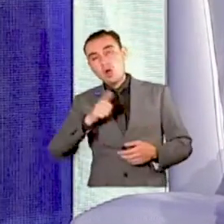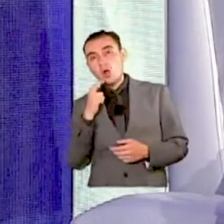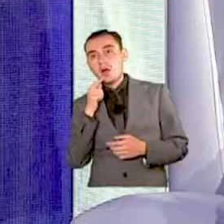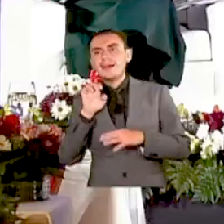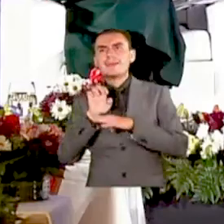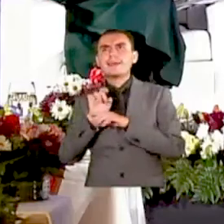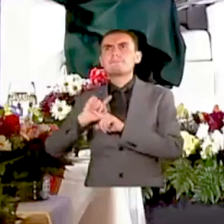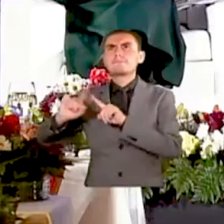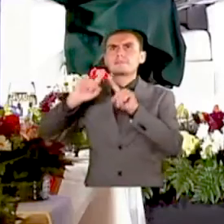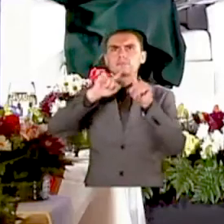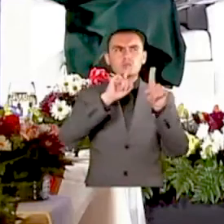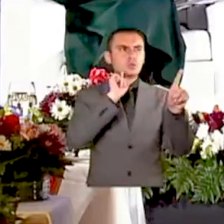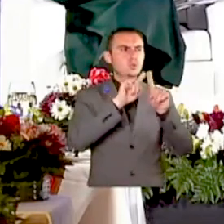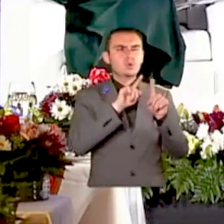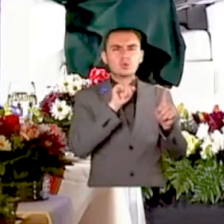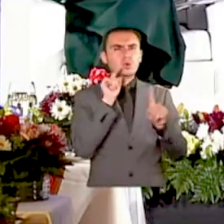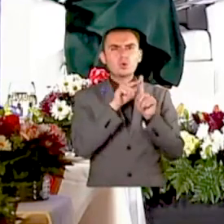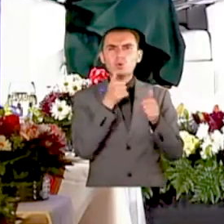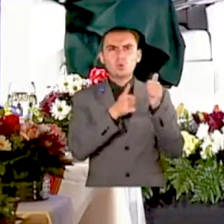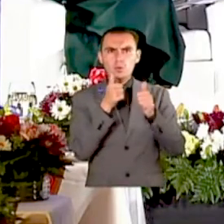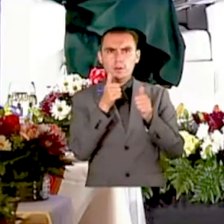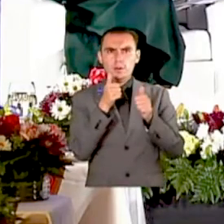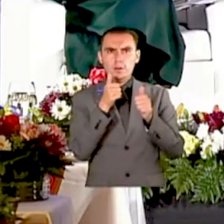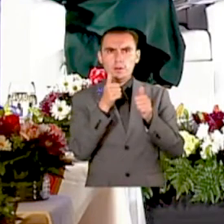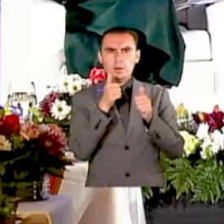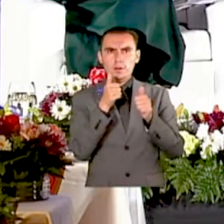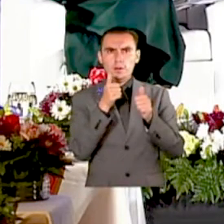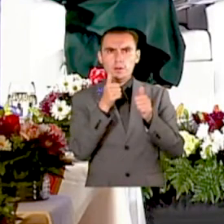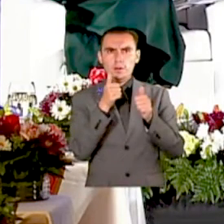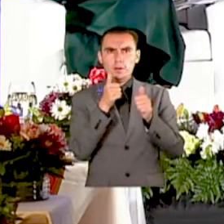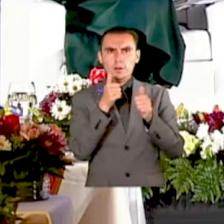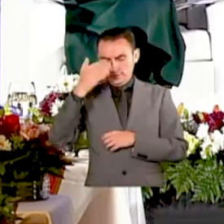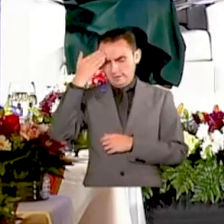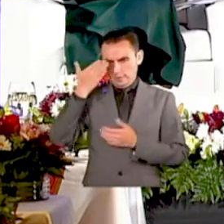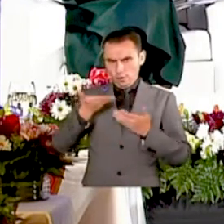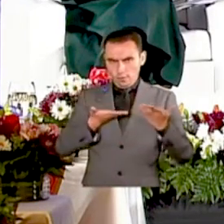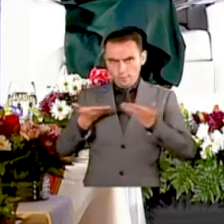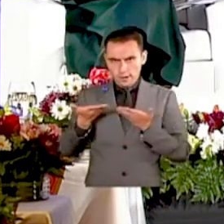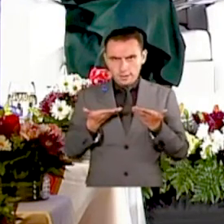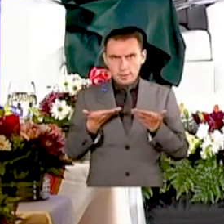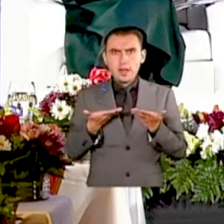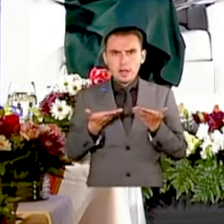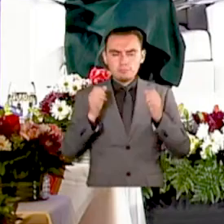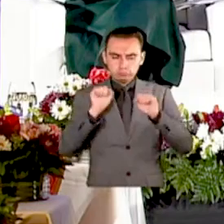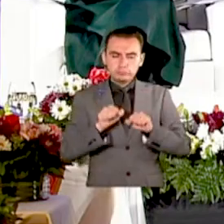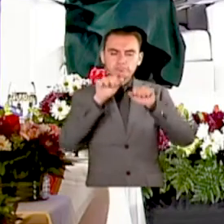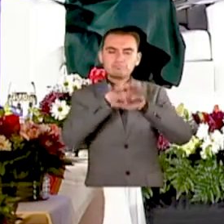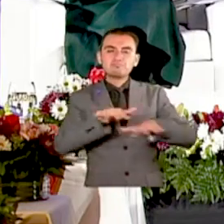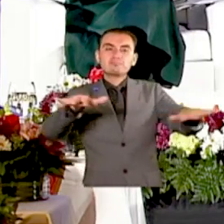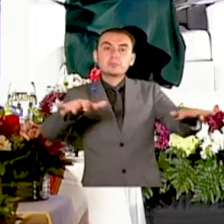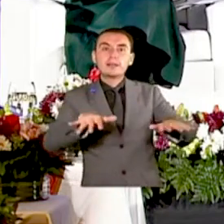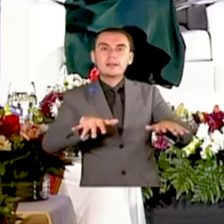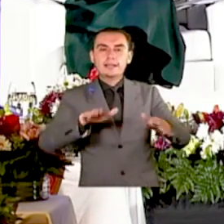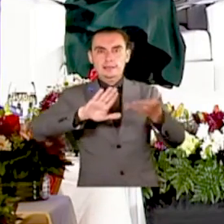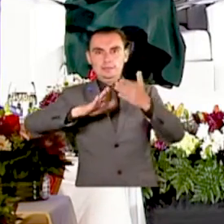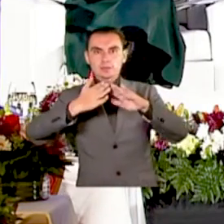Estado, ¿con qué propósito? Con el propósito de brindar servicios a la ciudadanía,